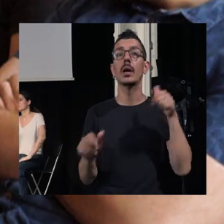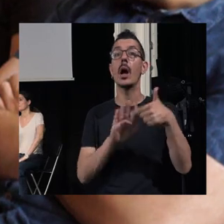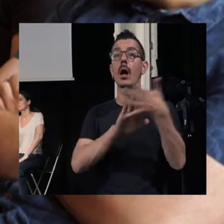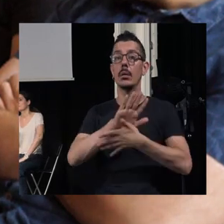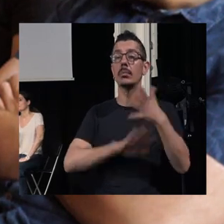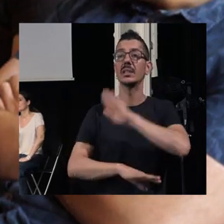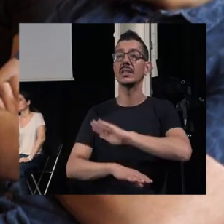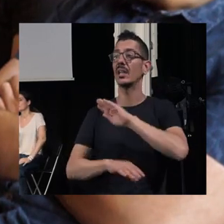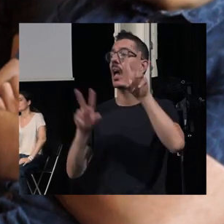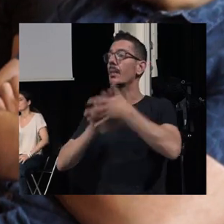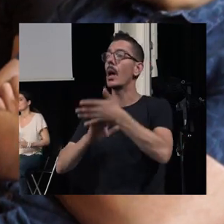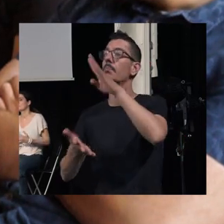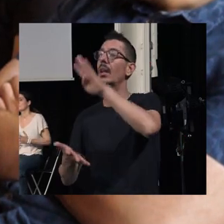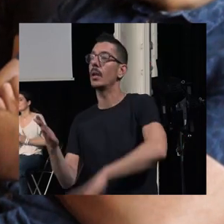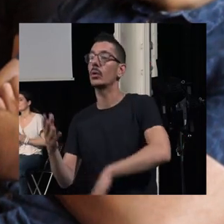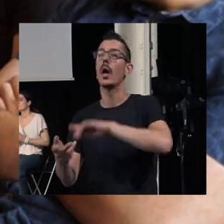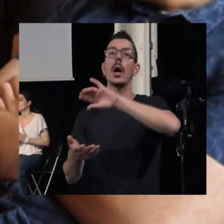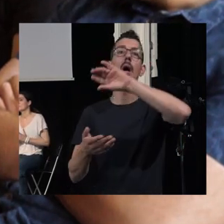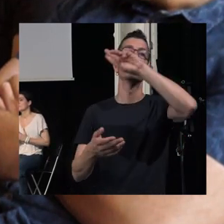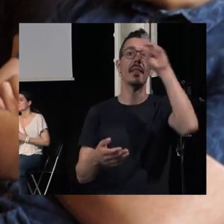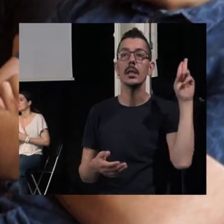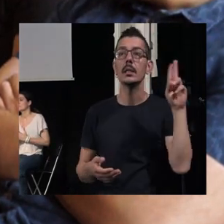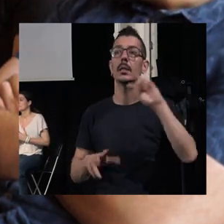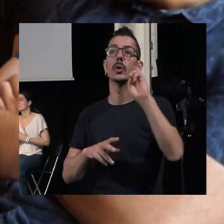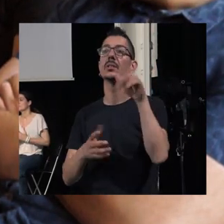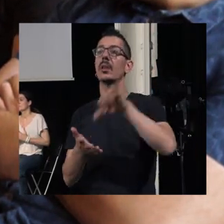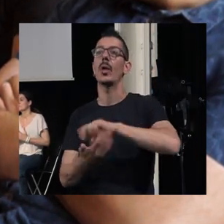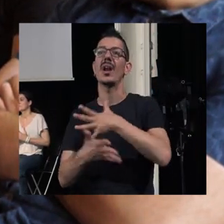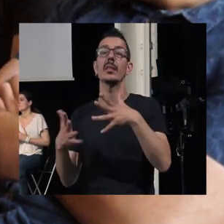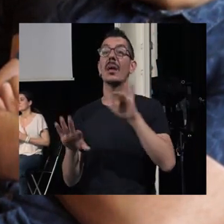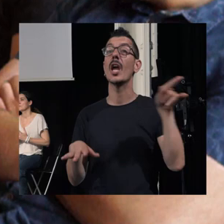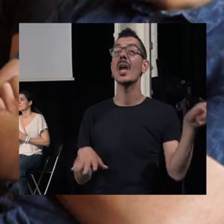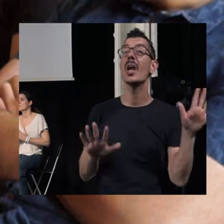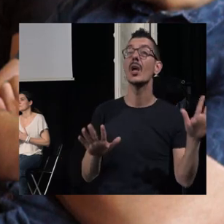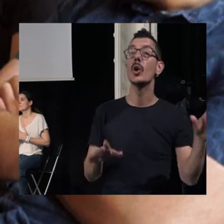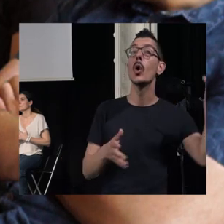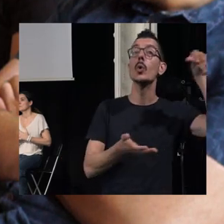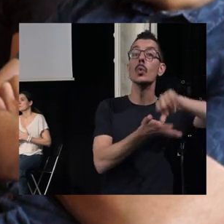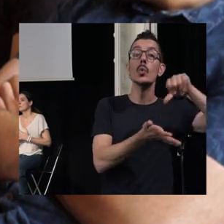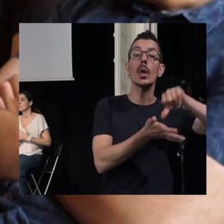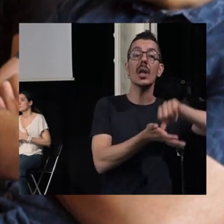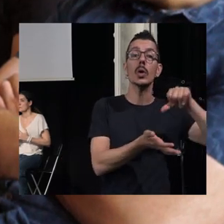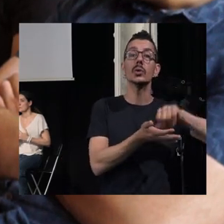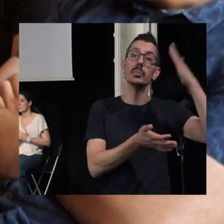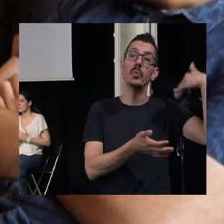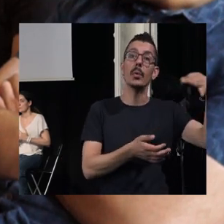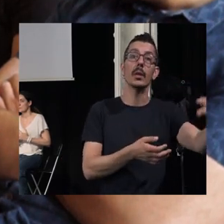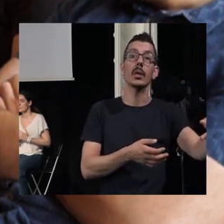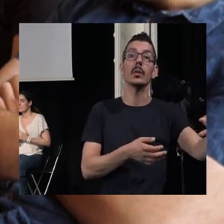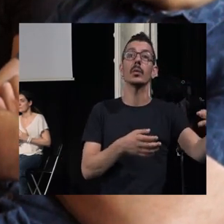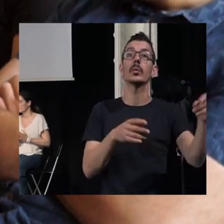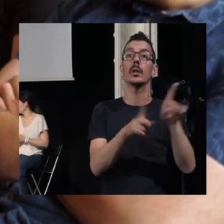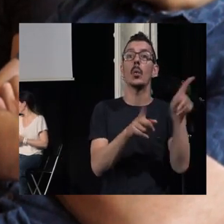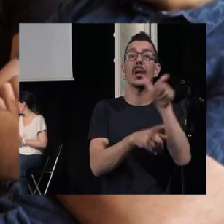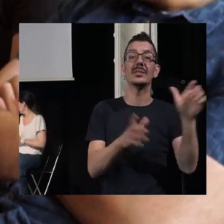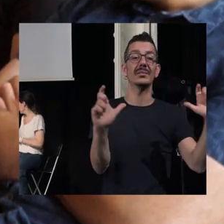es Barcelona, Madrid y alguna otra ciudad grande, pero no se habla de núcleos de menos